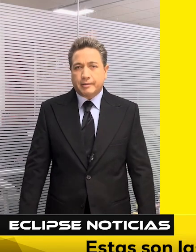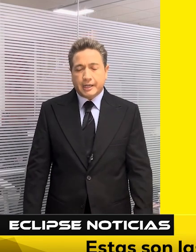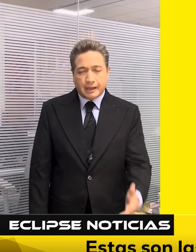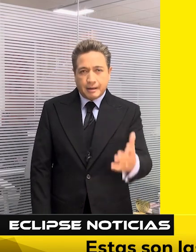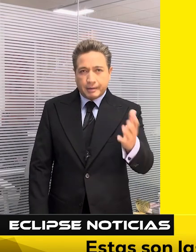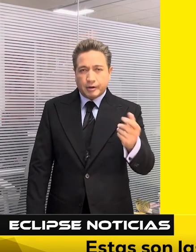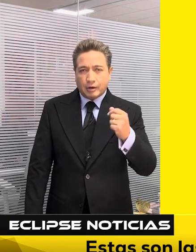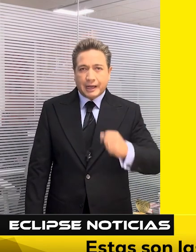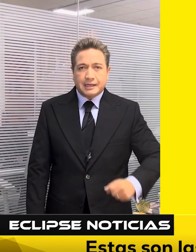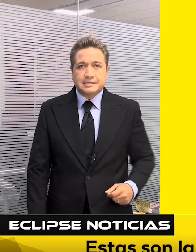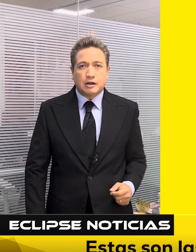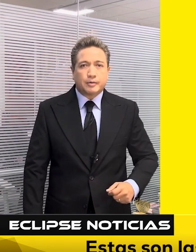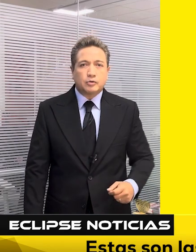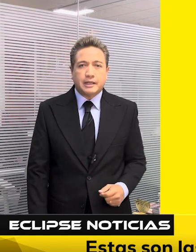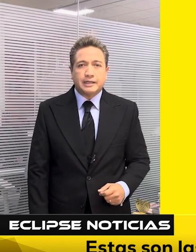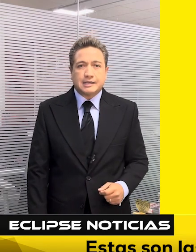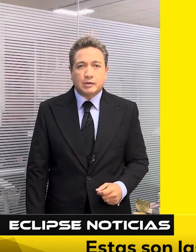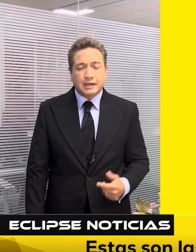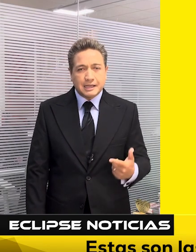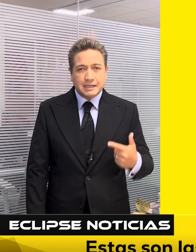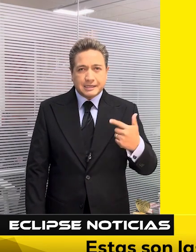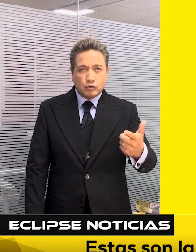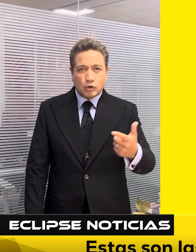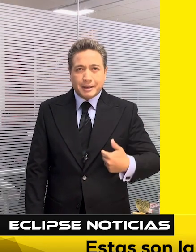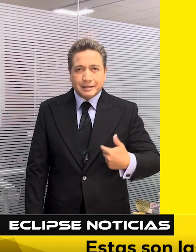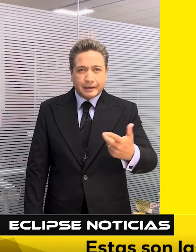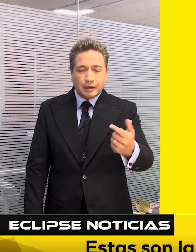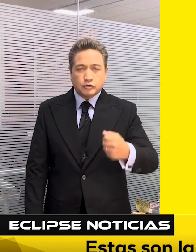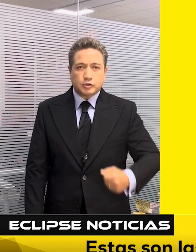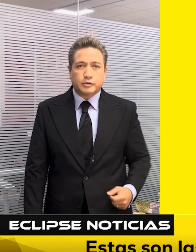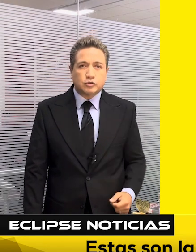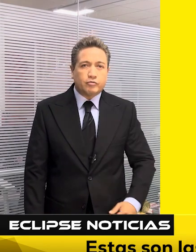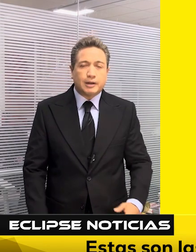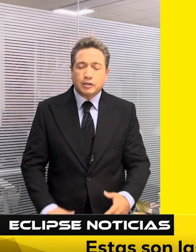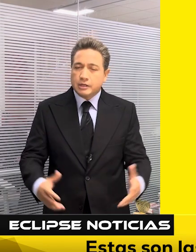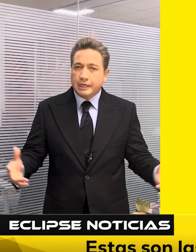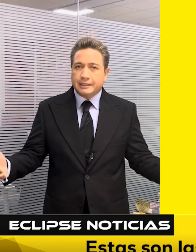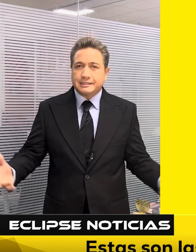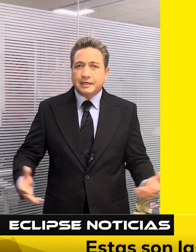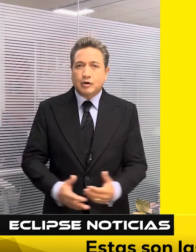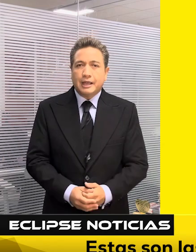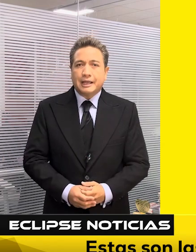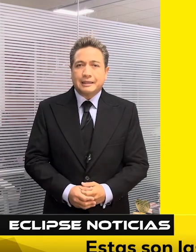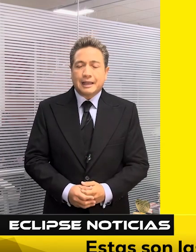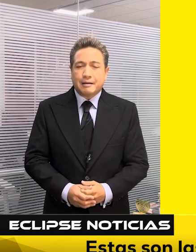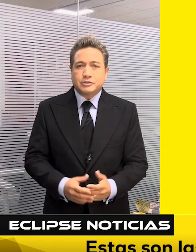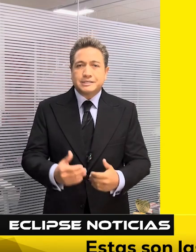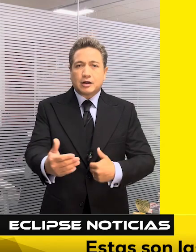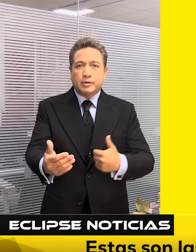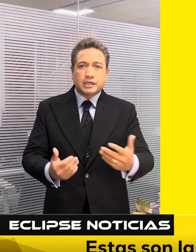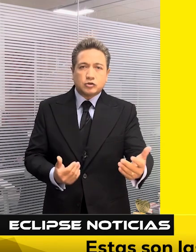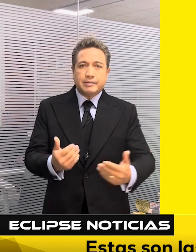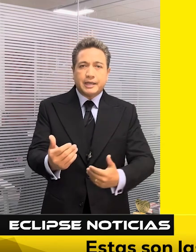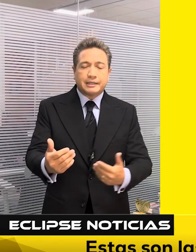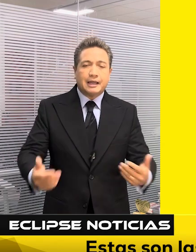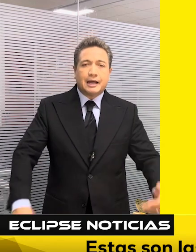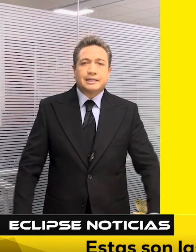siempre, como cada mañana, primero, agradecer la oportunidad de saludarles, segundo, el mantenernos, por supuesto, informados, y tercero, el que tengamos esta